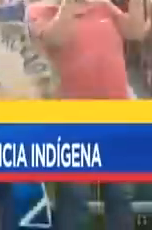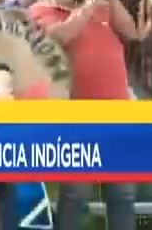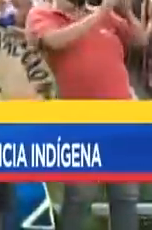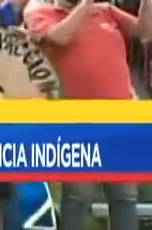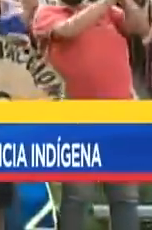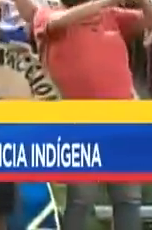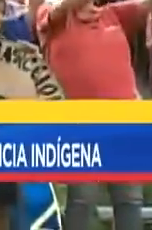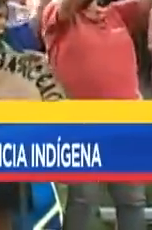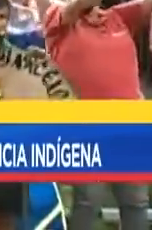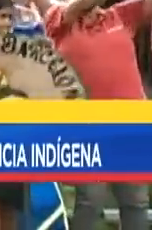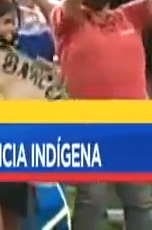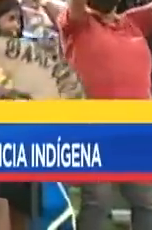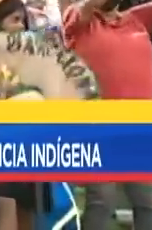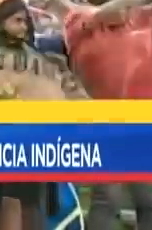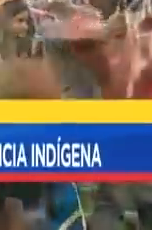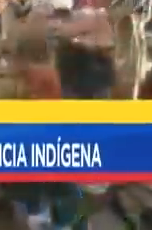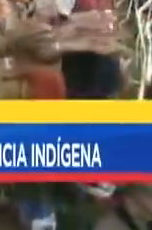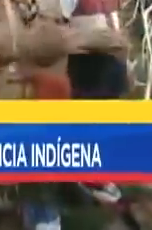bolivariana!